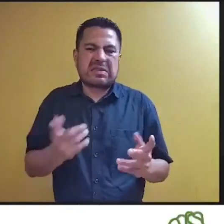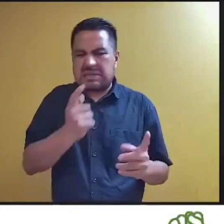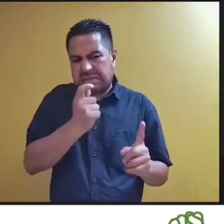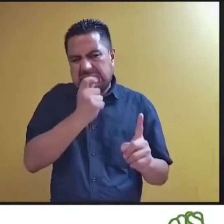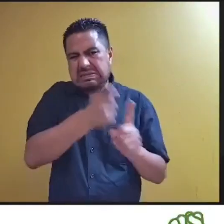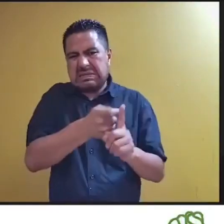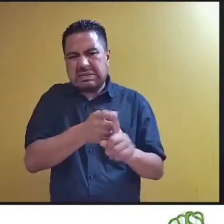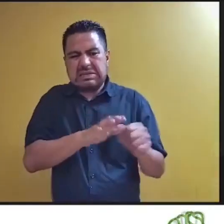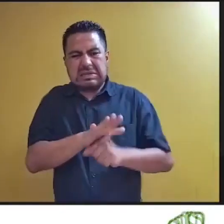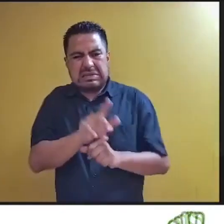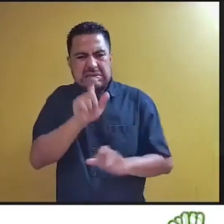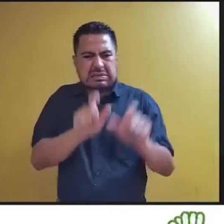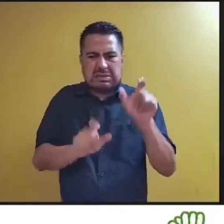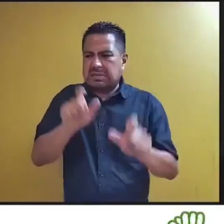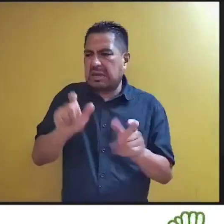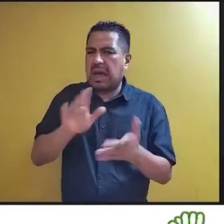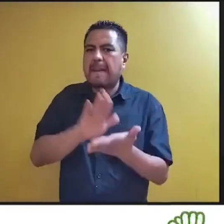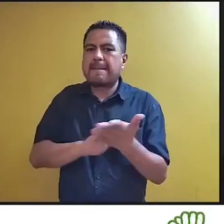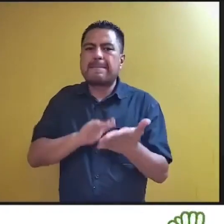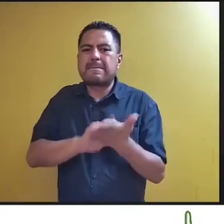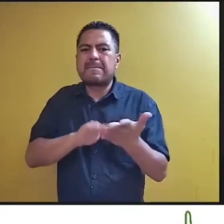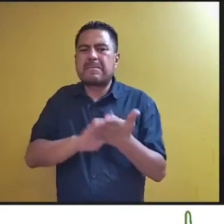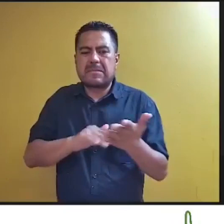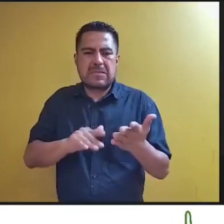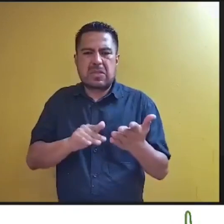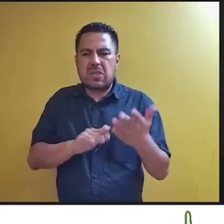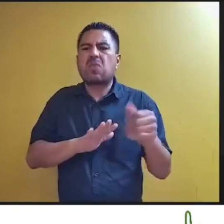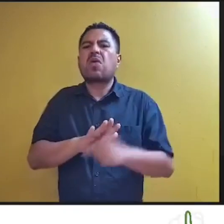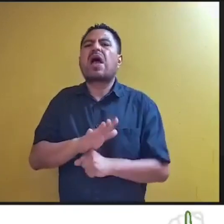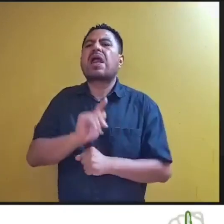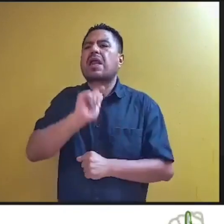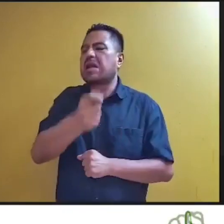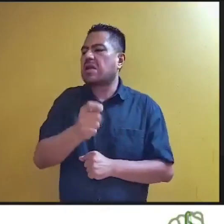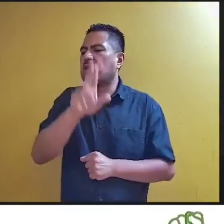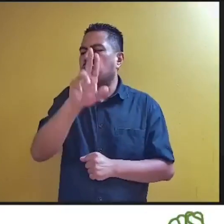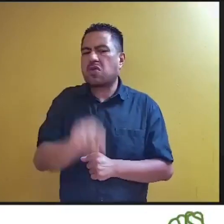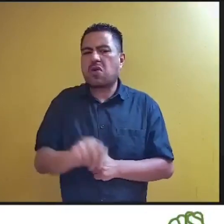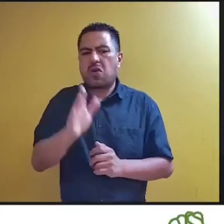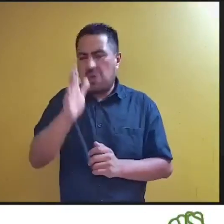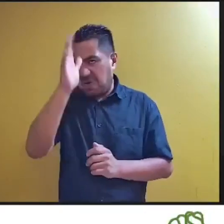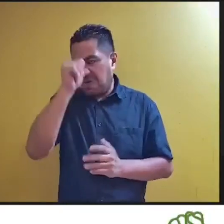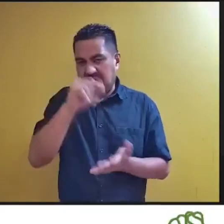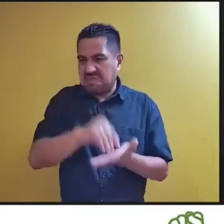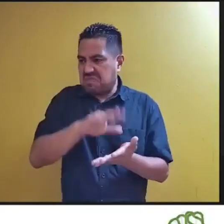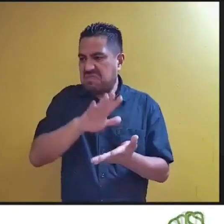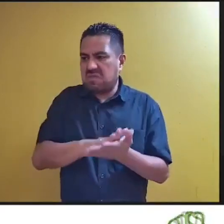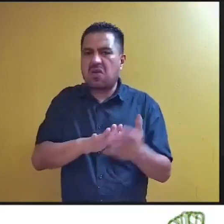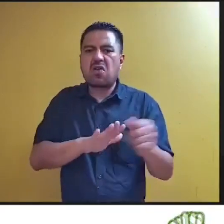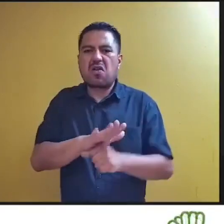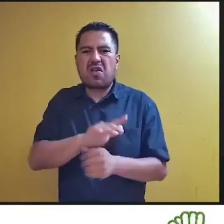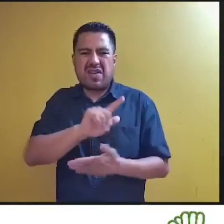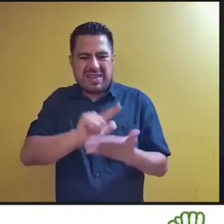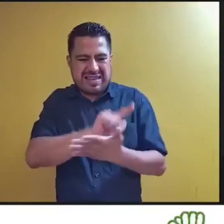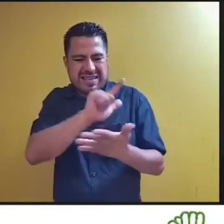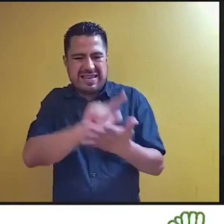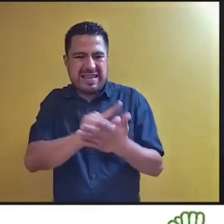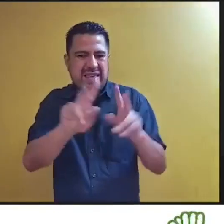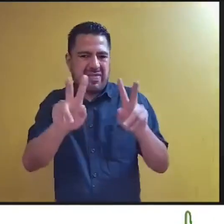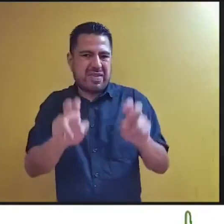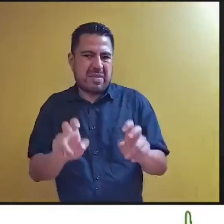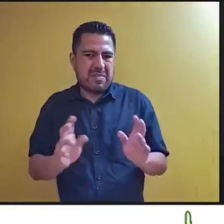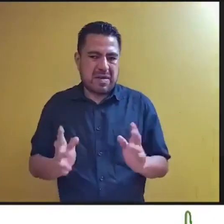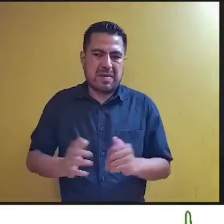qué rasgos de los documentos son los que no concuerdan con la legislación en la